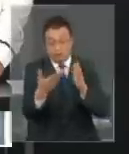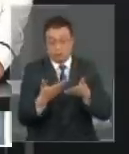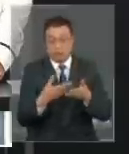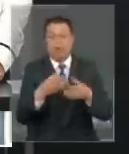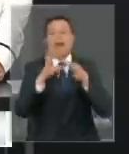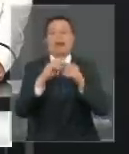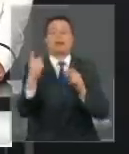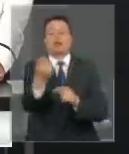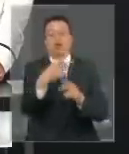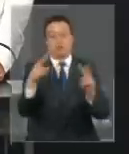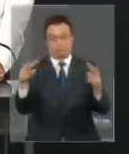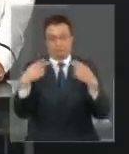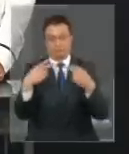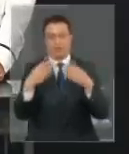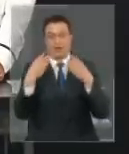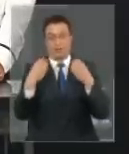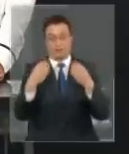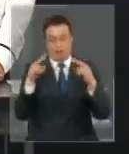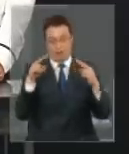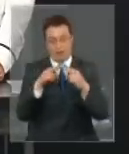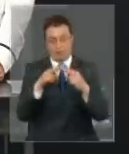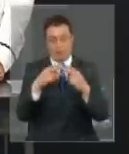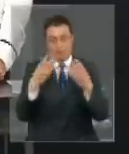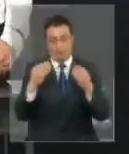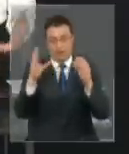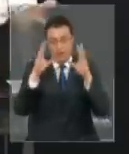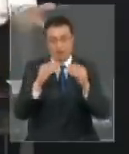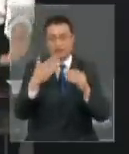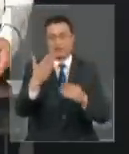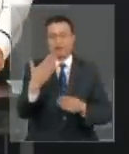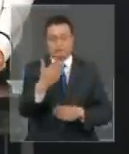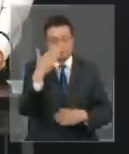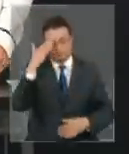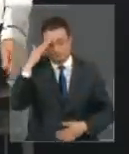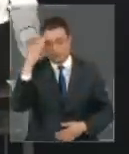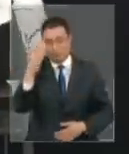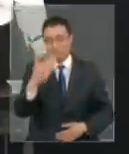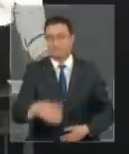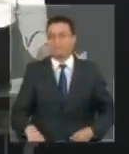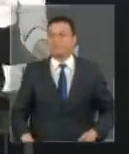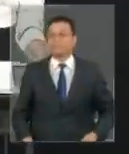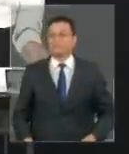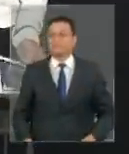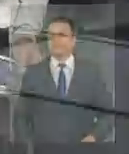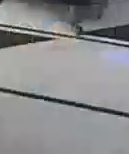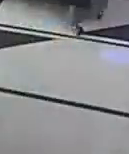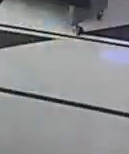visitarnos. Gracias a todos por su sintonía y sigan en nuestra compañía. Estén muy bien. Gracias. Estén bien. Gracias.